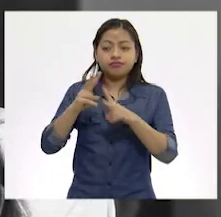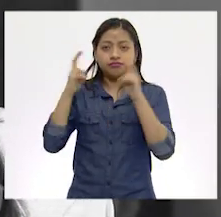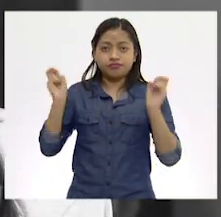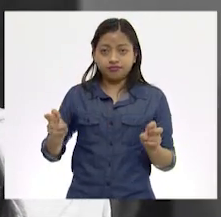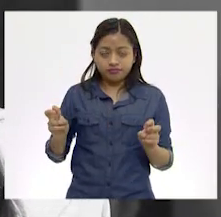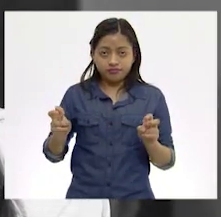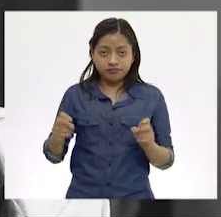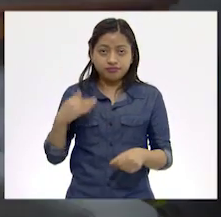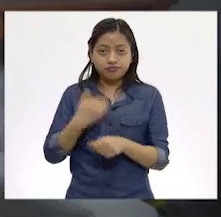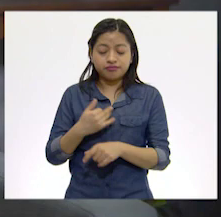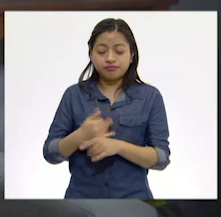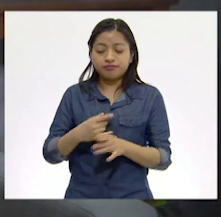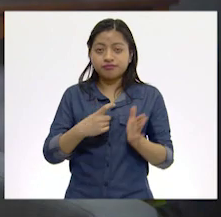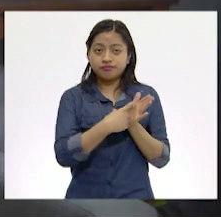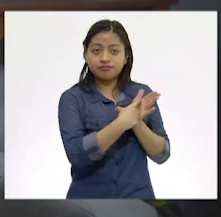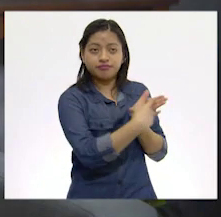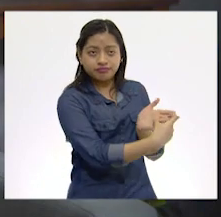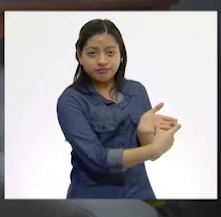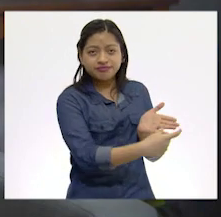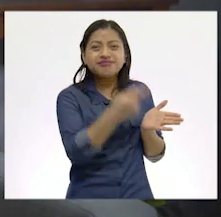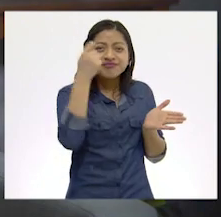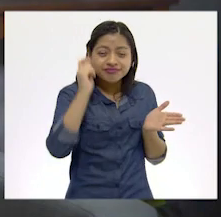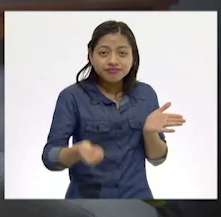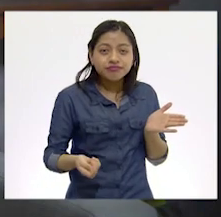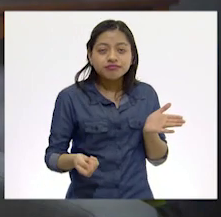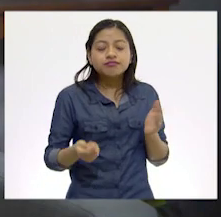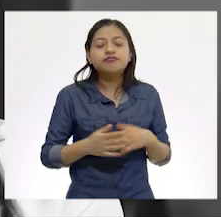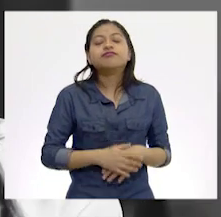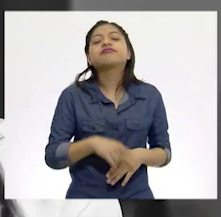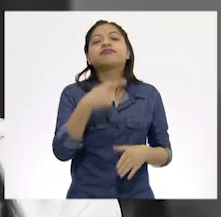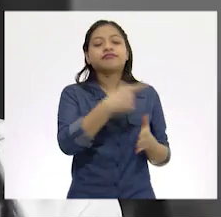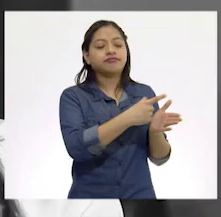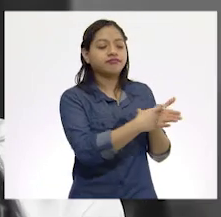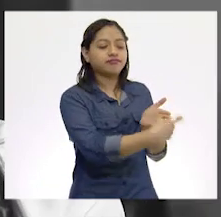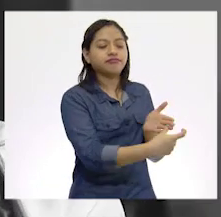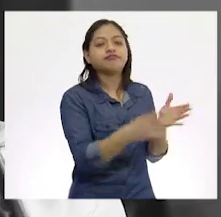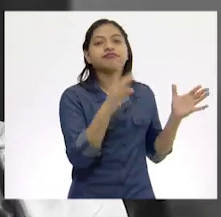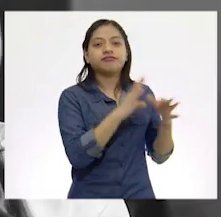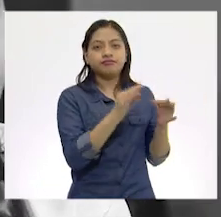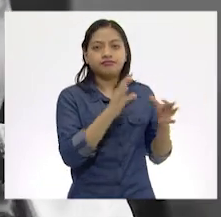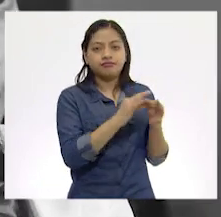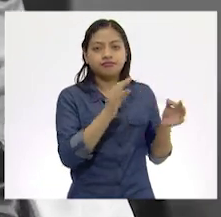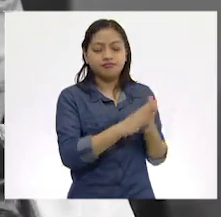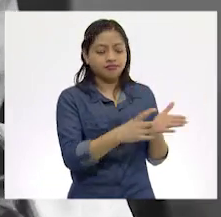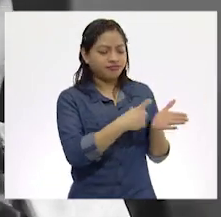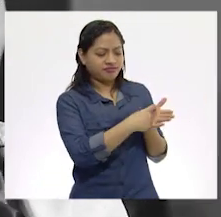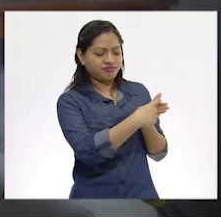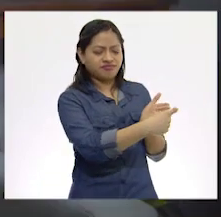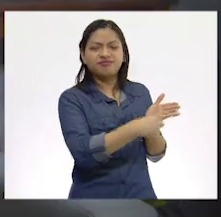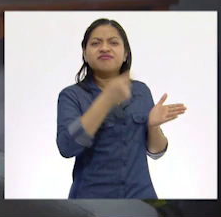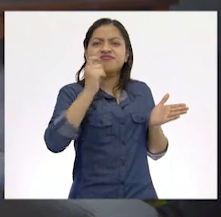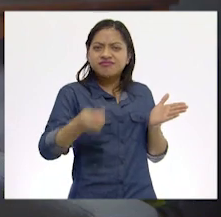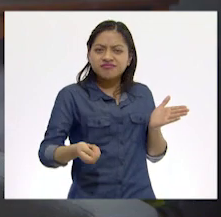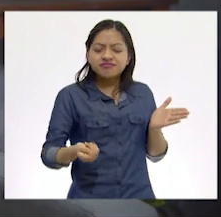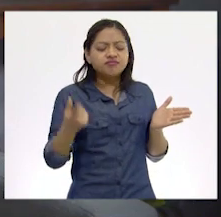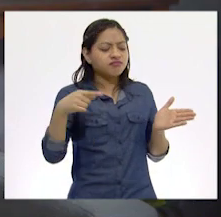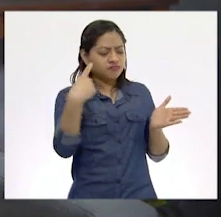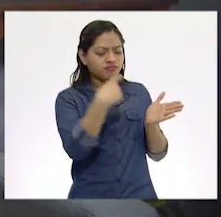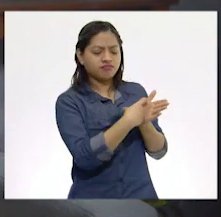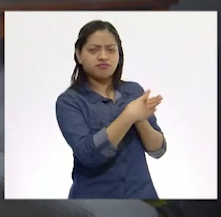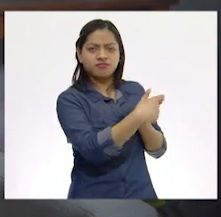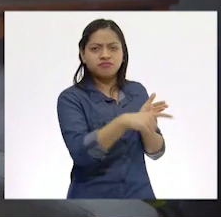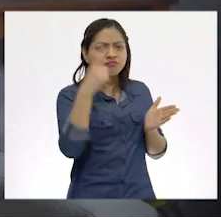de las etiquetas, como por ejemplo de esos de los anuncios, como de que, ¿qué significa este anuncio? ¿O para qué sirven